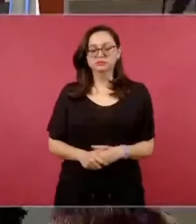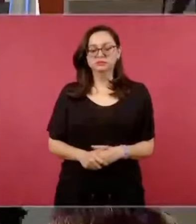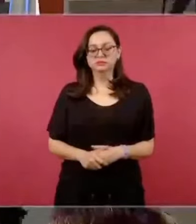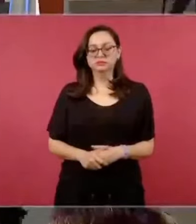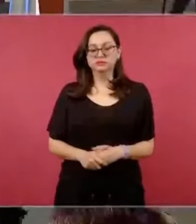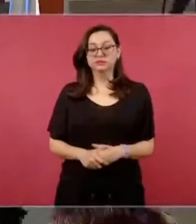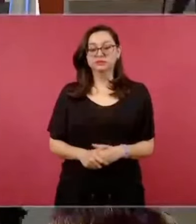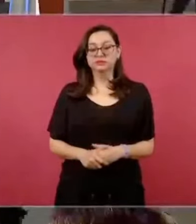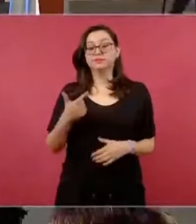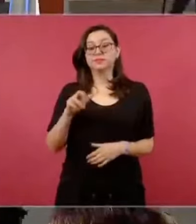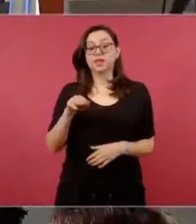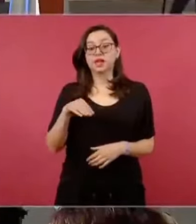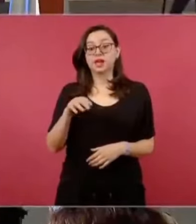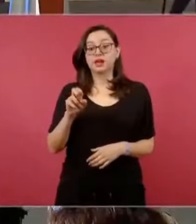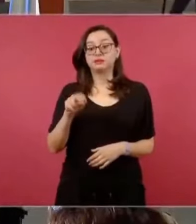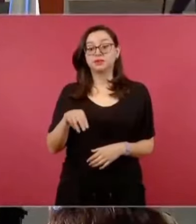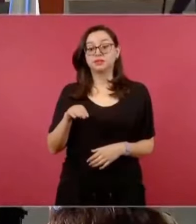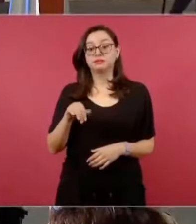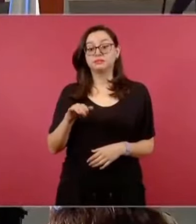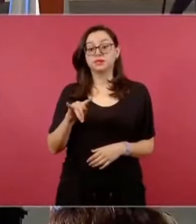Mira, Germán Martínez.